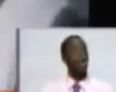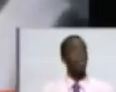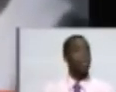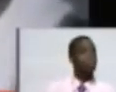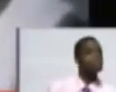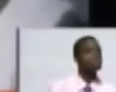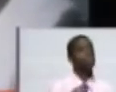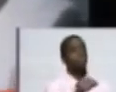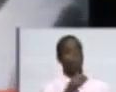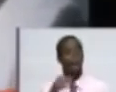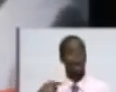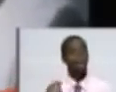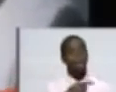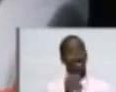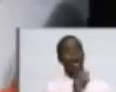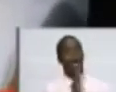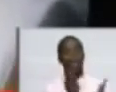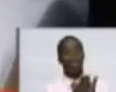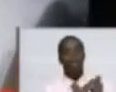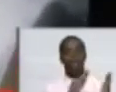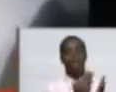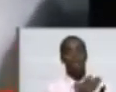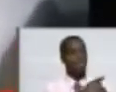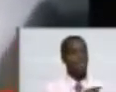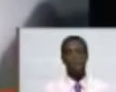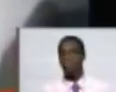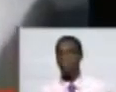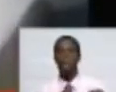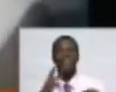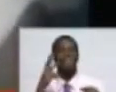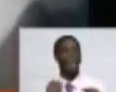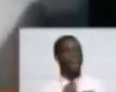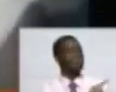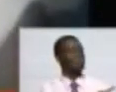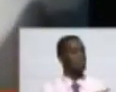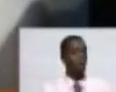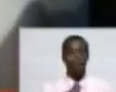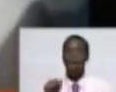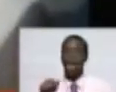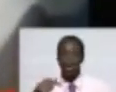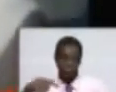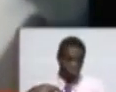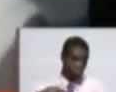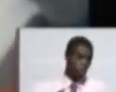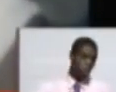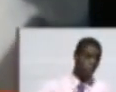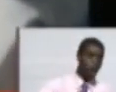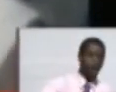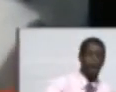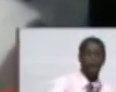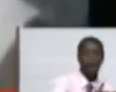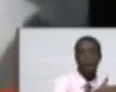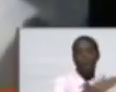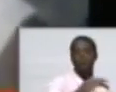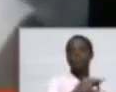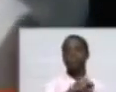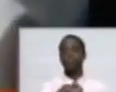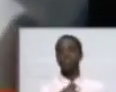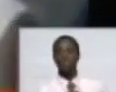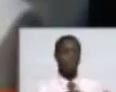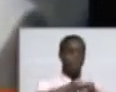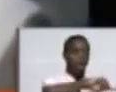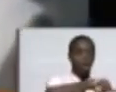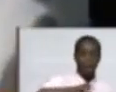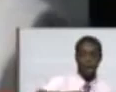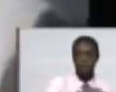para el colegio. Y él no tiene que cruzar Petar. Él se va por el mismo litero de la zona de la comunidad.